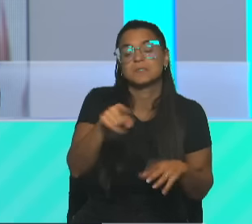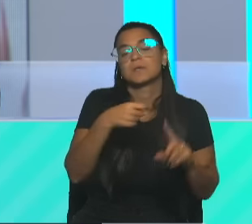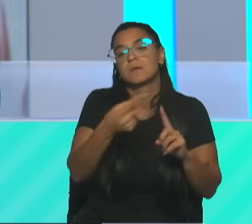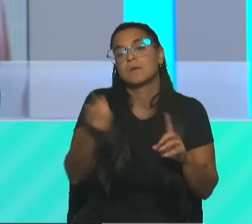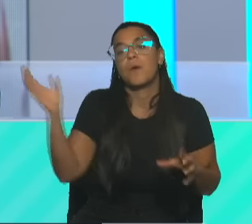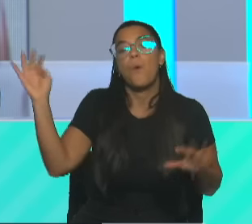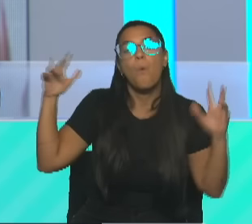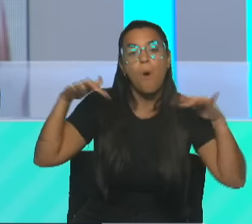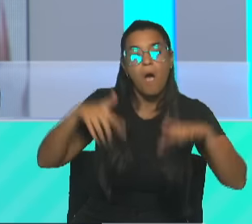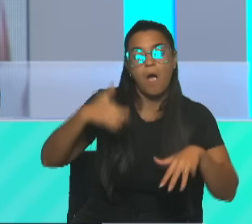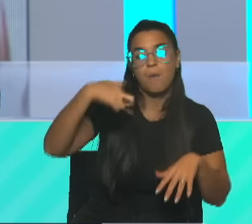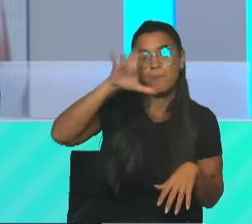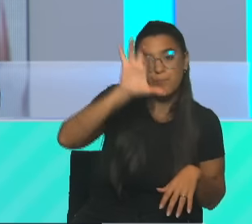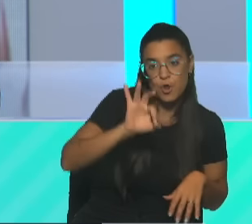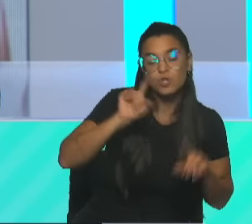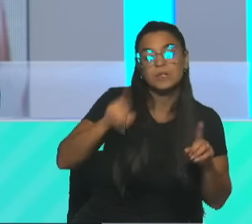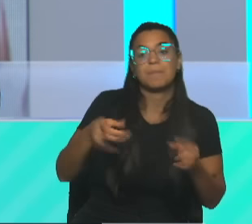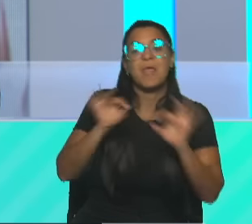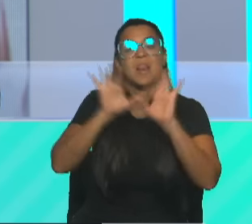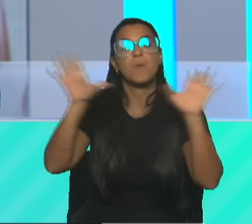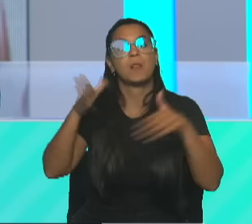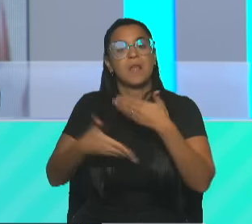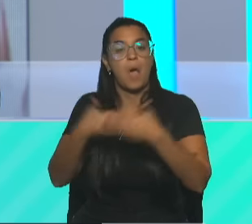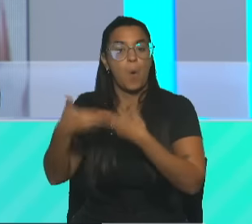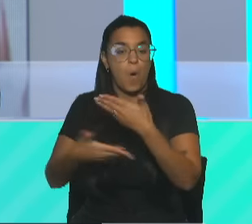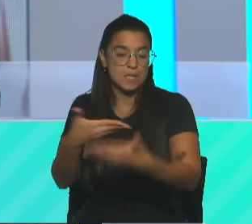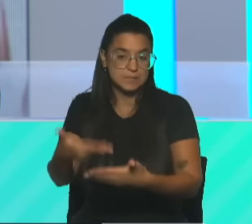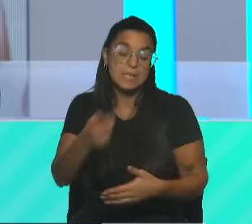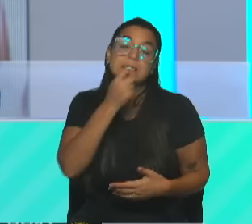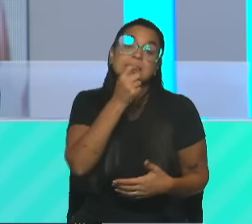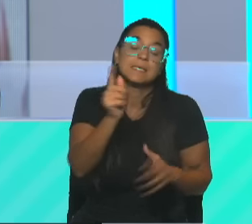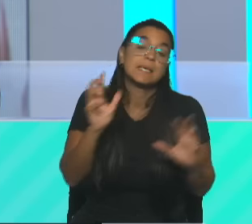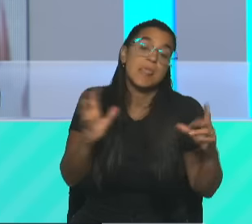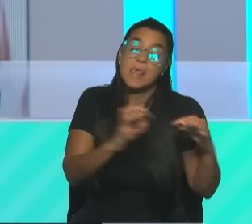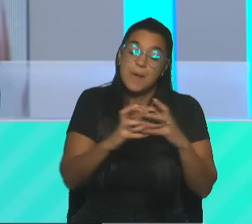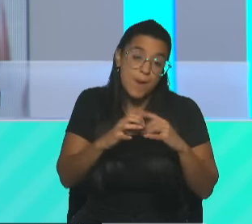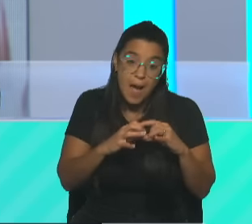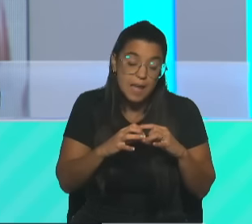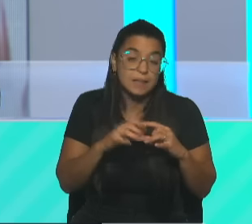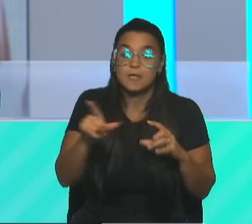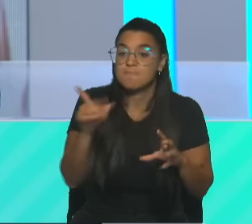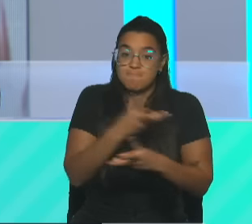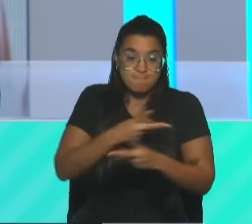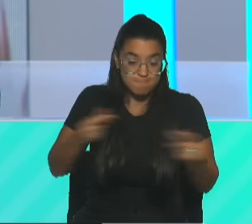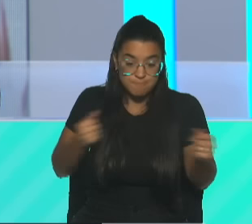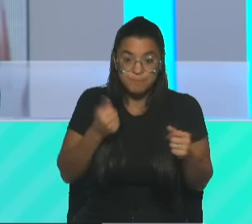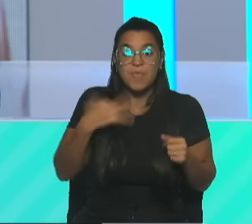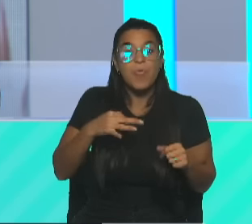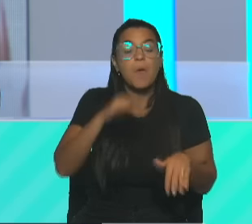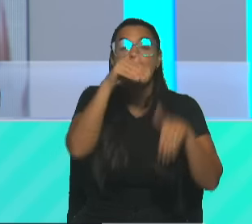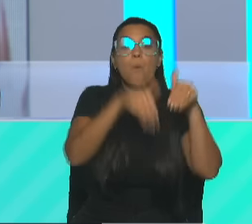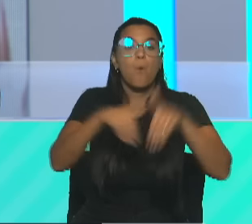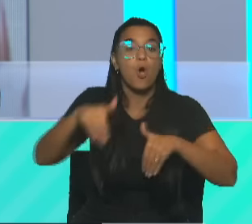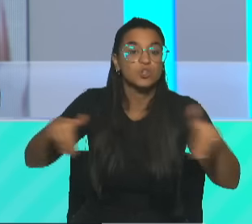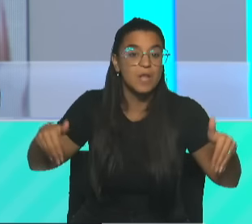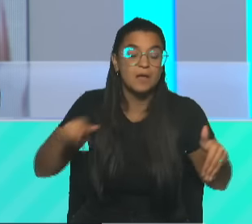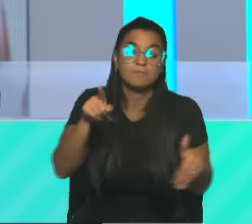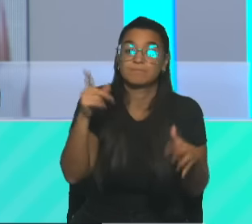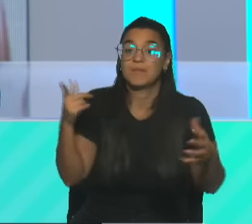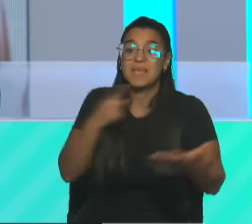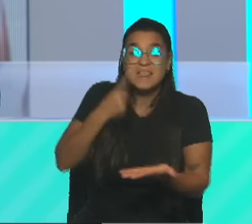pro y baja también la libertad avanza si el debate concluye y se tiene que pasar a votar como no tiene